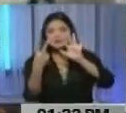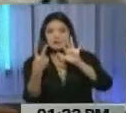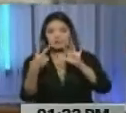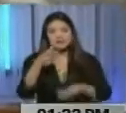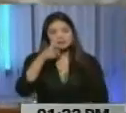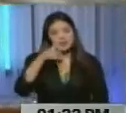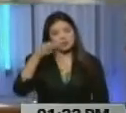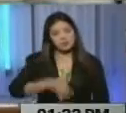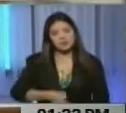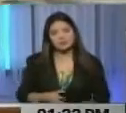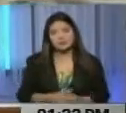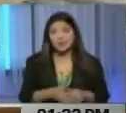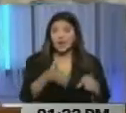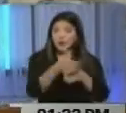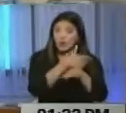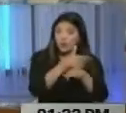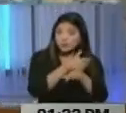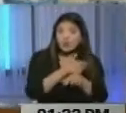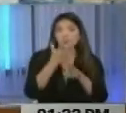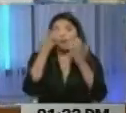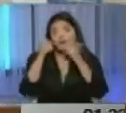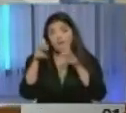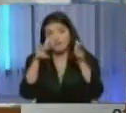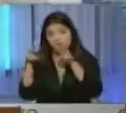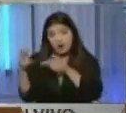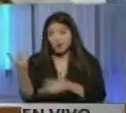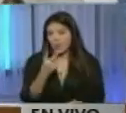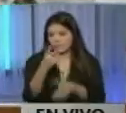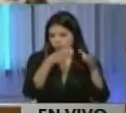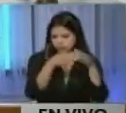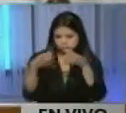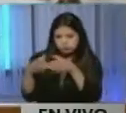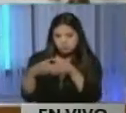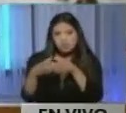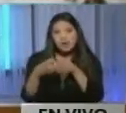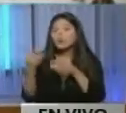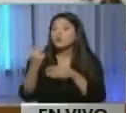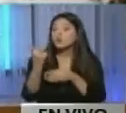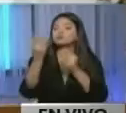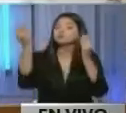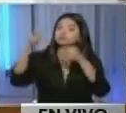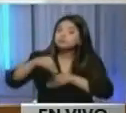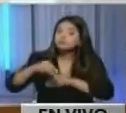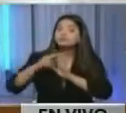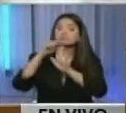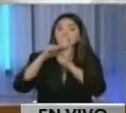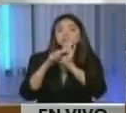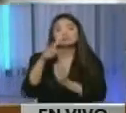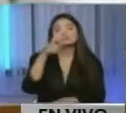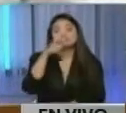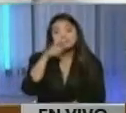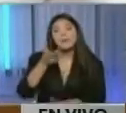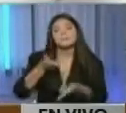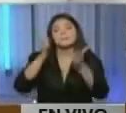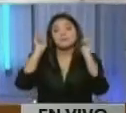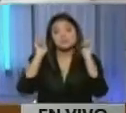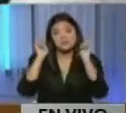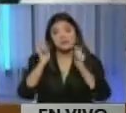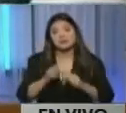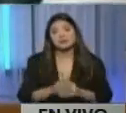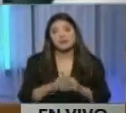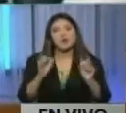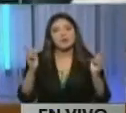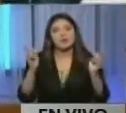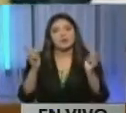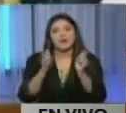El Gobierno Nacional y la FARC definirán conjuntamente unos protocolos de seguridad que permitirán de manera integral minimizar